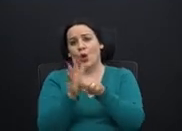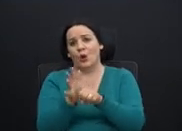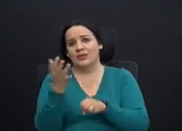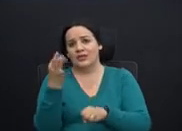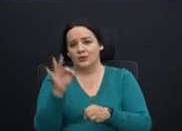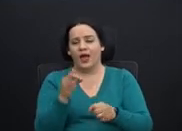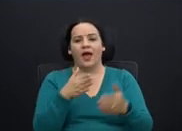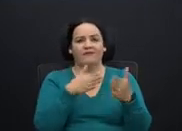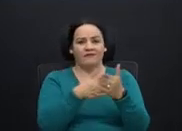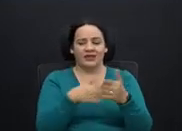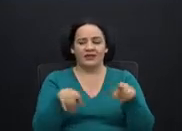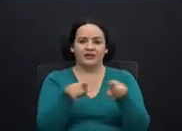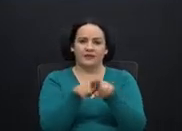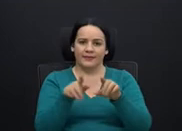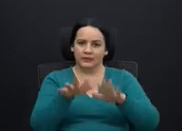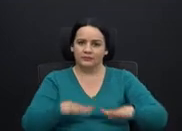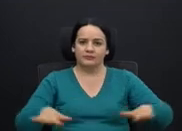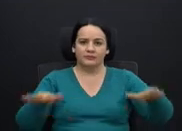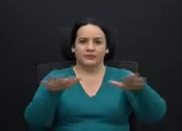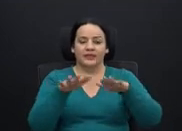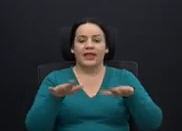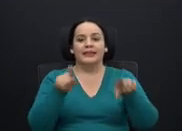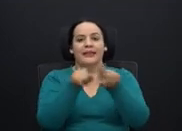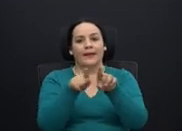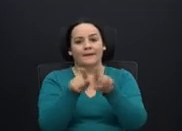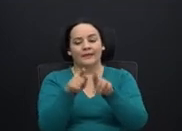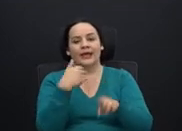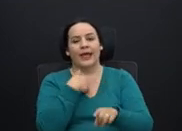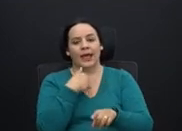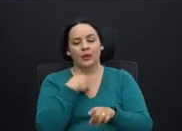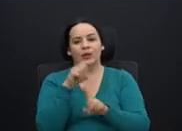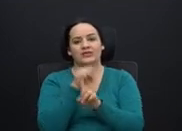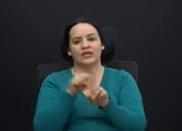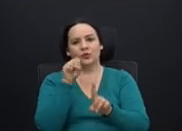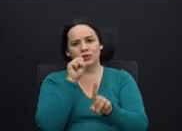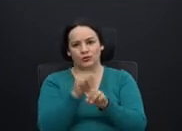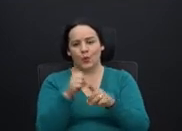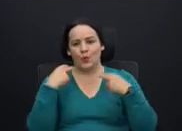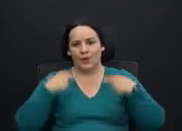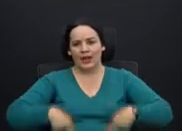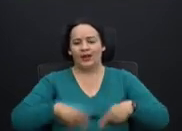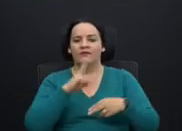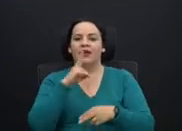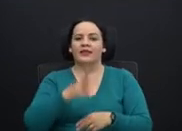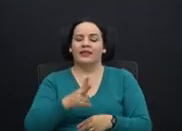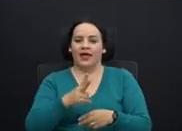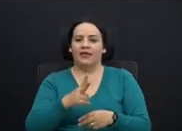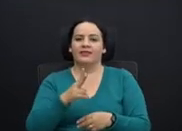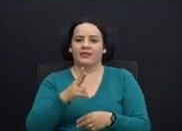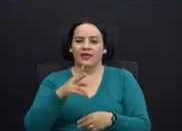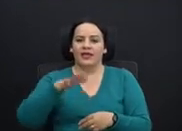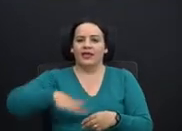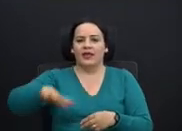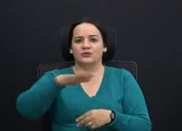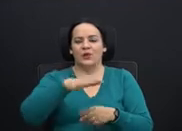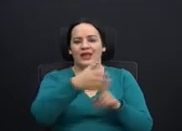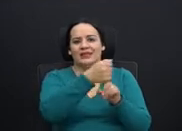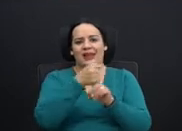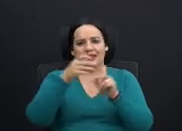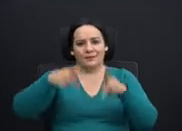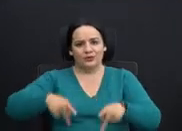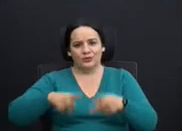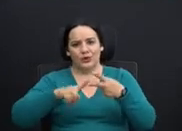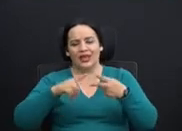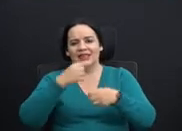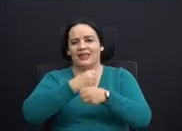afecta enormemente la zona. Pero también hay un drama humano en la realidad que se da en la zona, como es la trata de personas, el trabajo infantil,